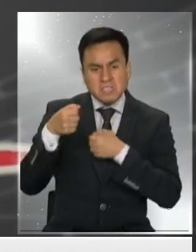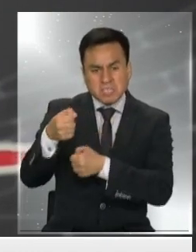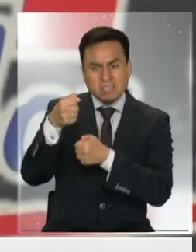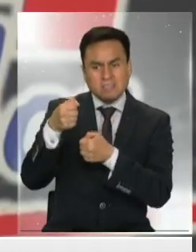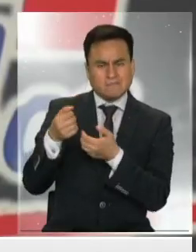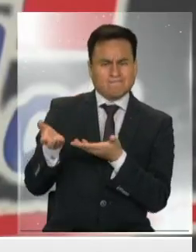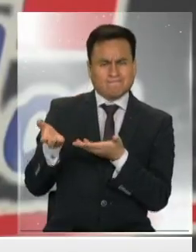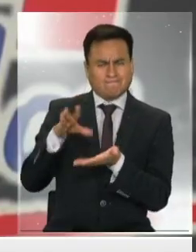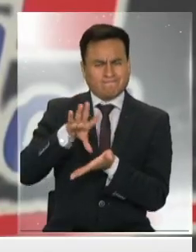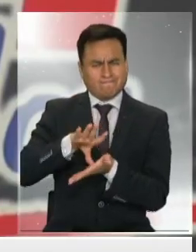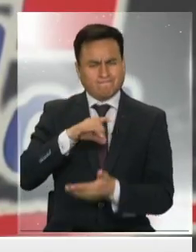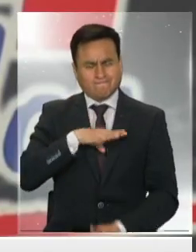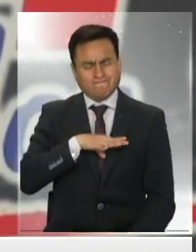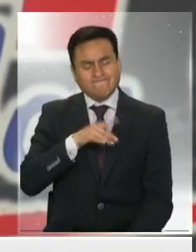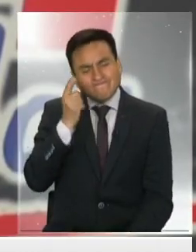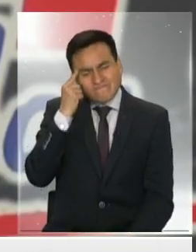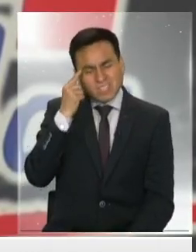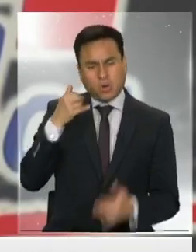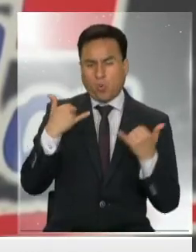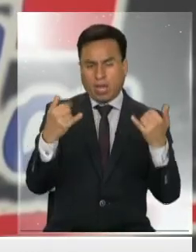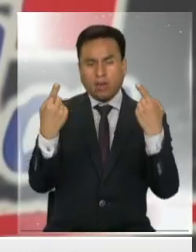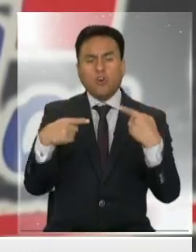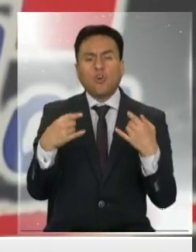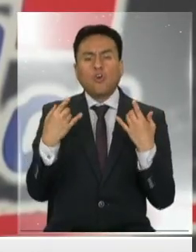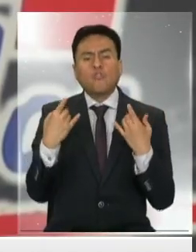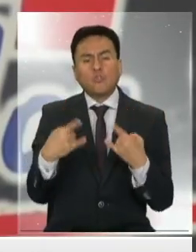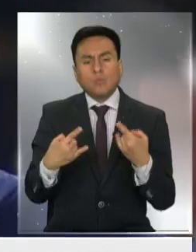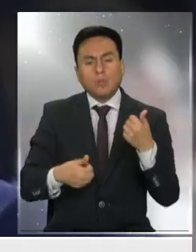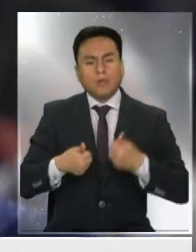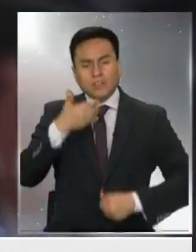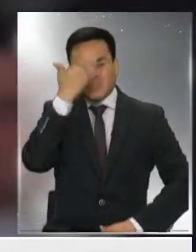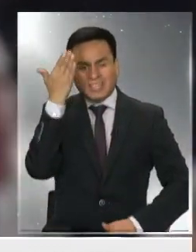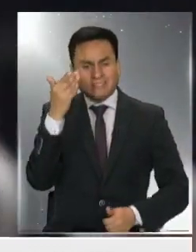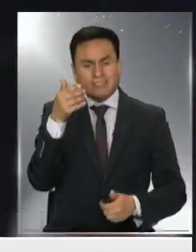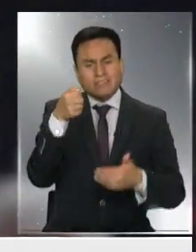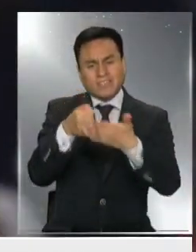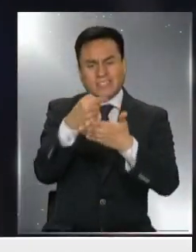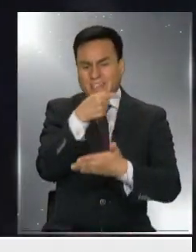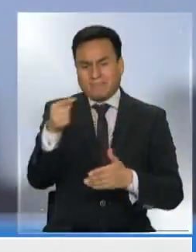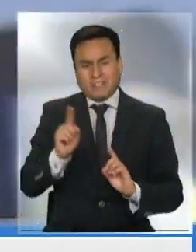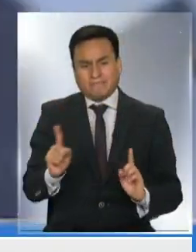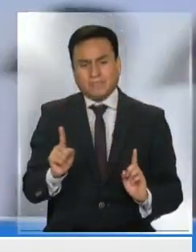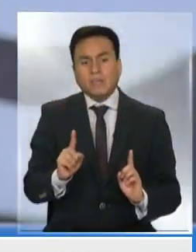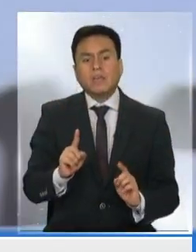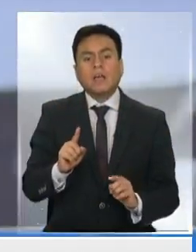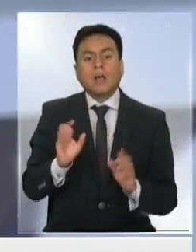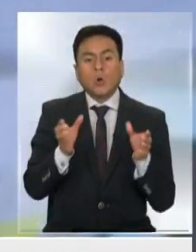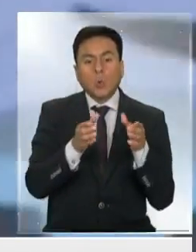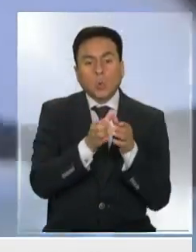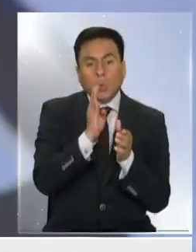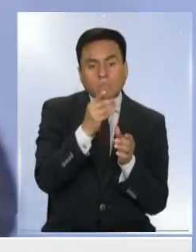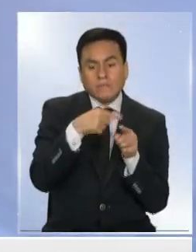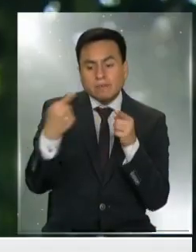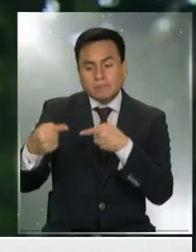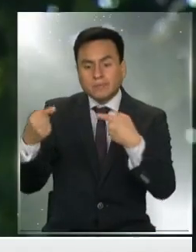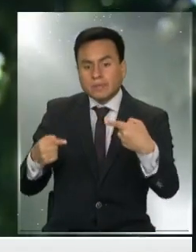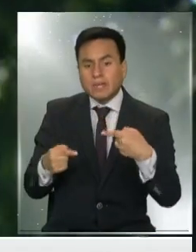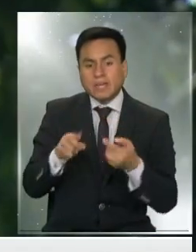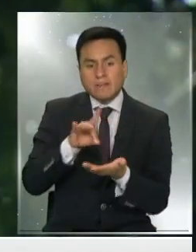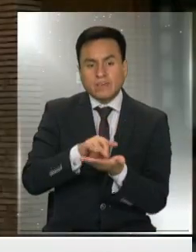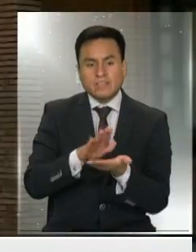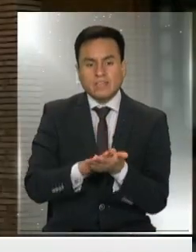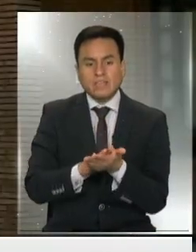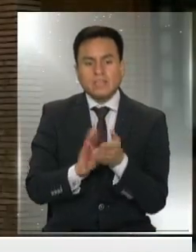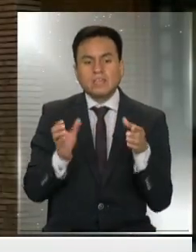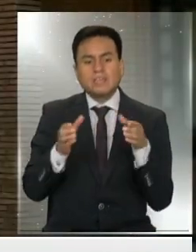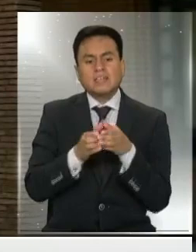país, se juegue fútbol profesional este fin de semana. Debido a la logística de los clubes para disputar cada fecha,